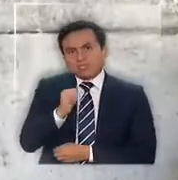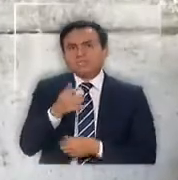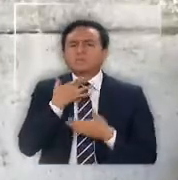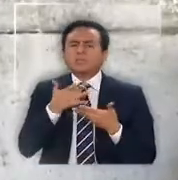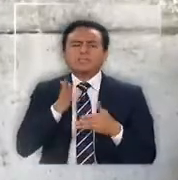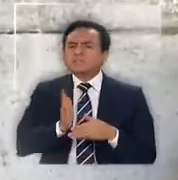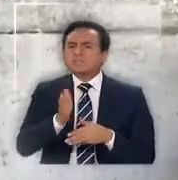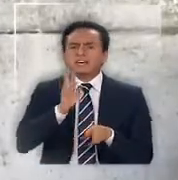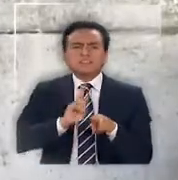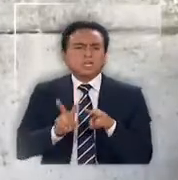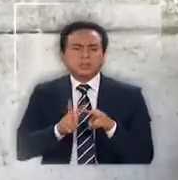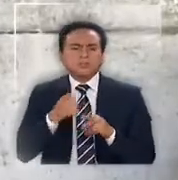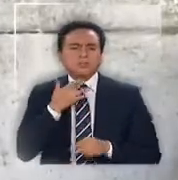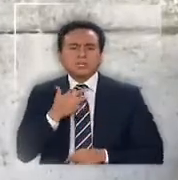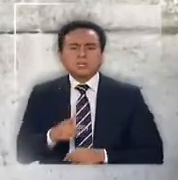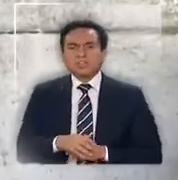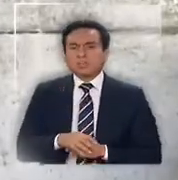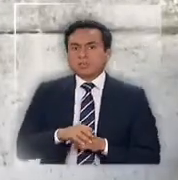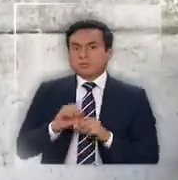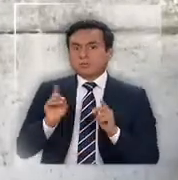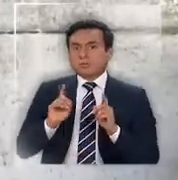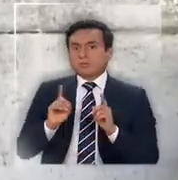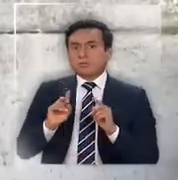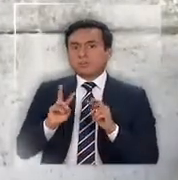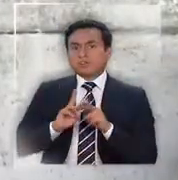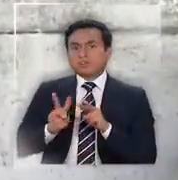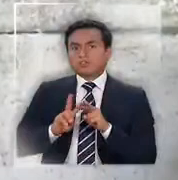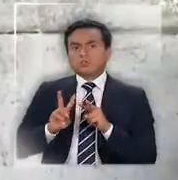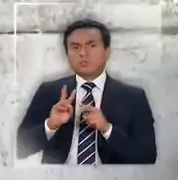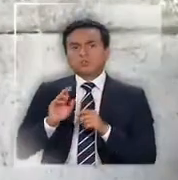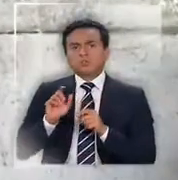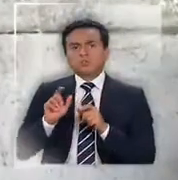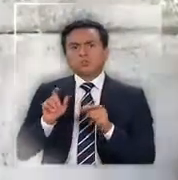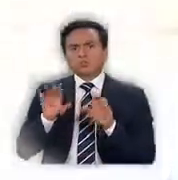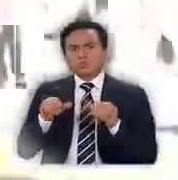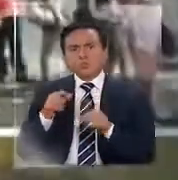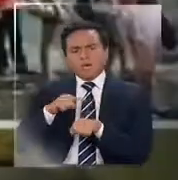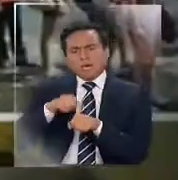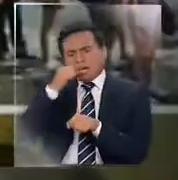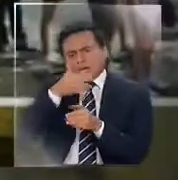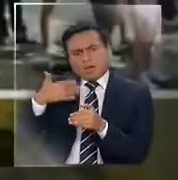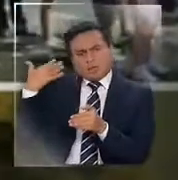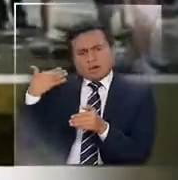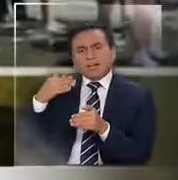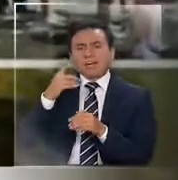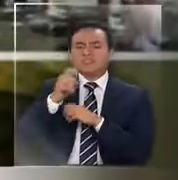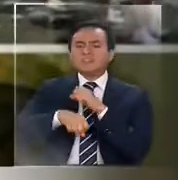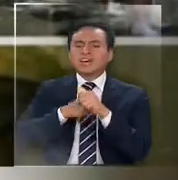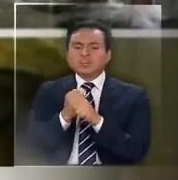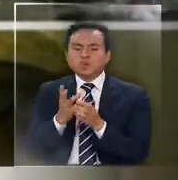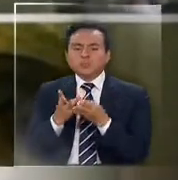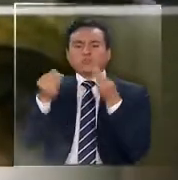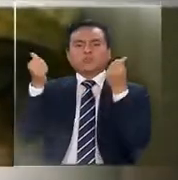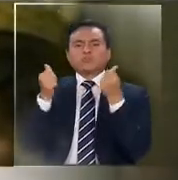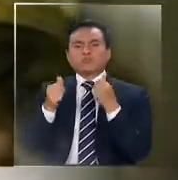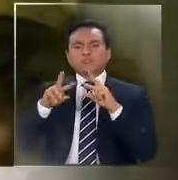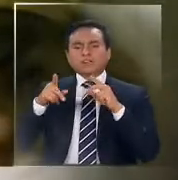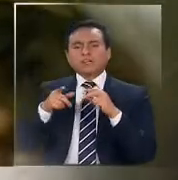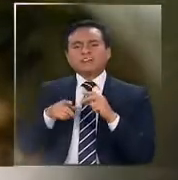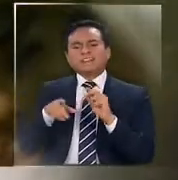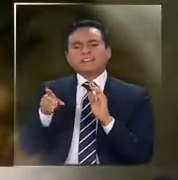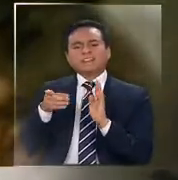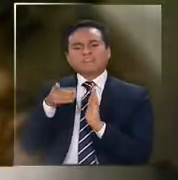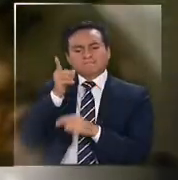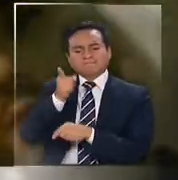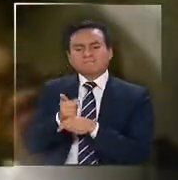por qué sigue cometiendo? No, como sigue cometiendo, si son todos más o menos en la misma época. Casi un año prófugo que le valió que le decretaran la